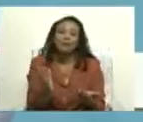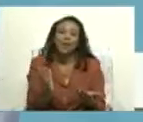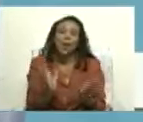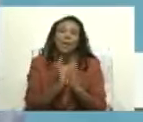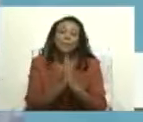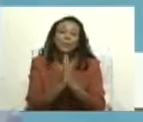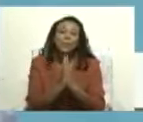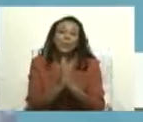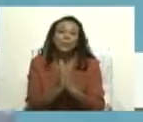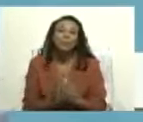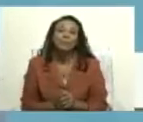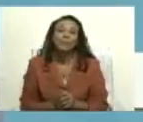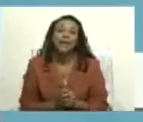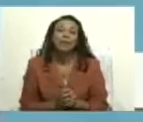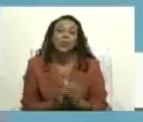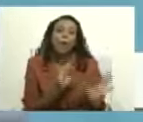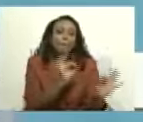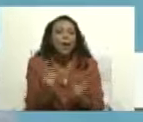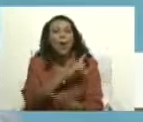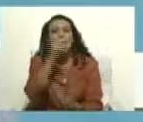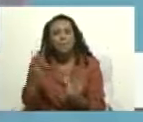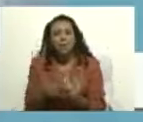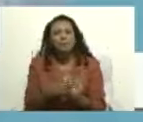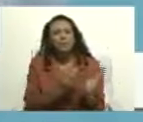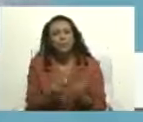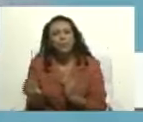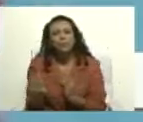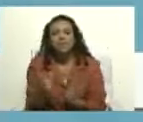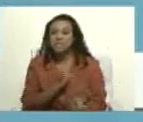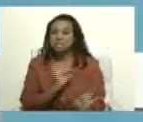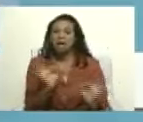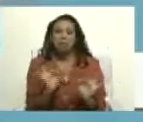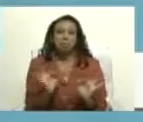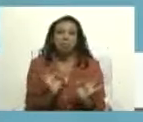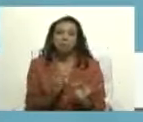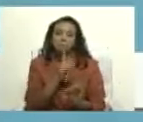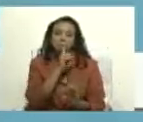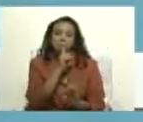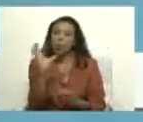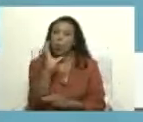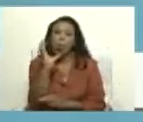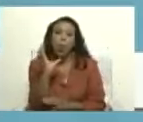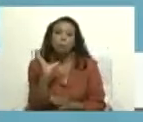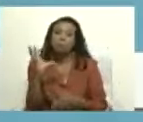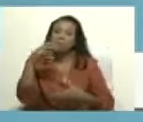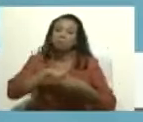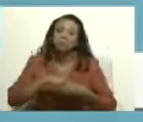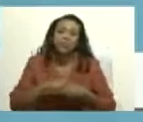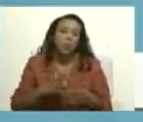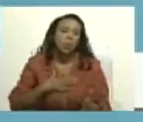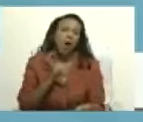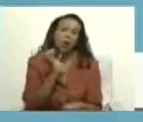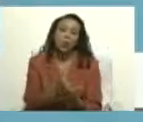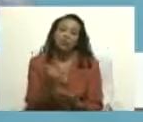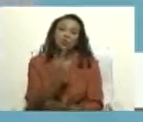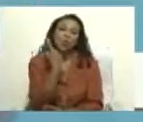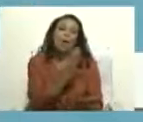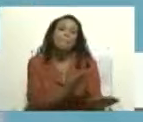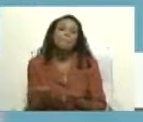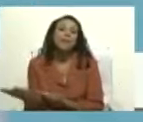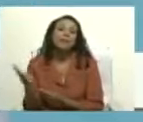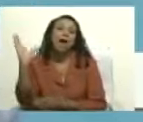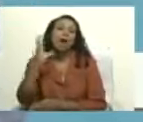seamos miembros plenos y no, Colombia no les parece. Entonces solo